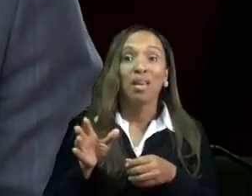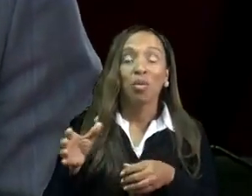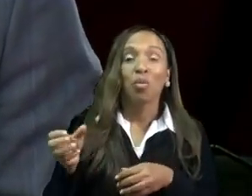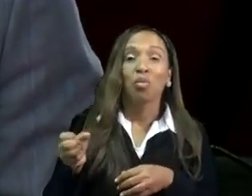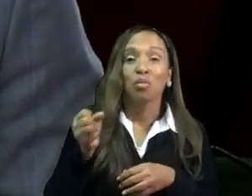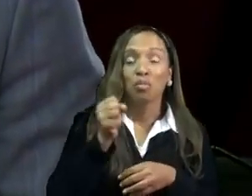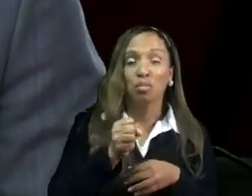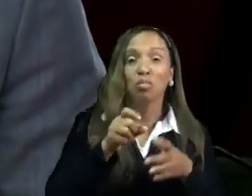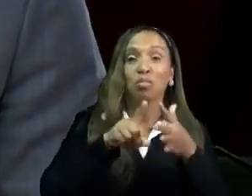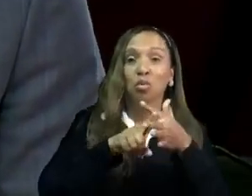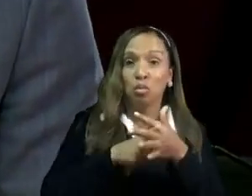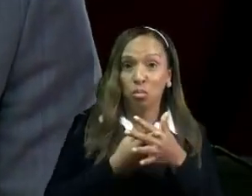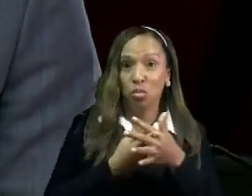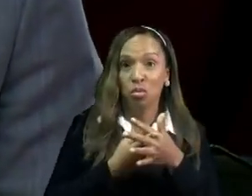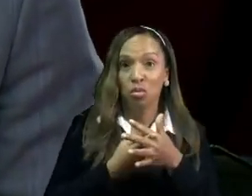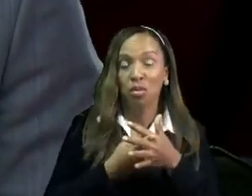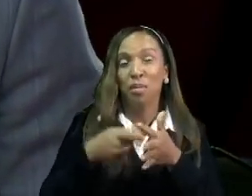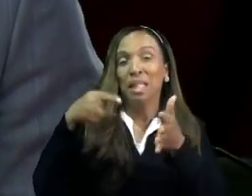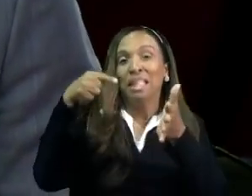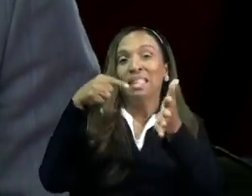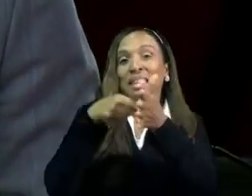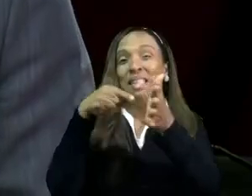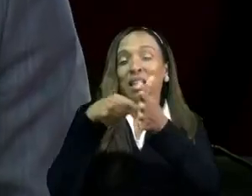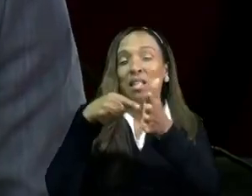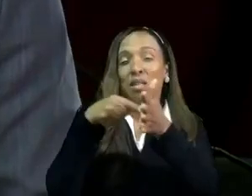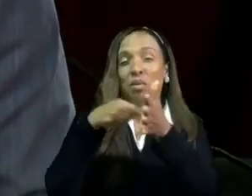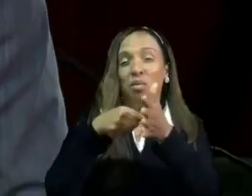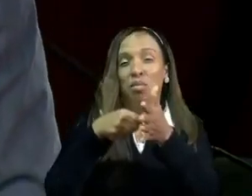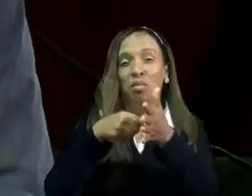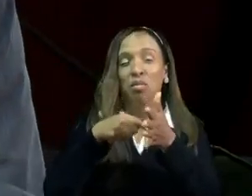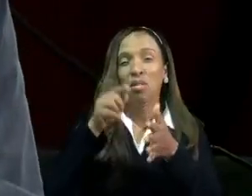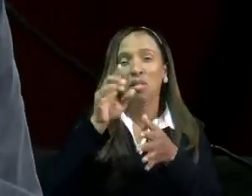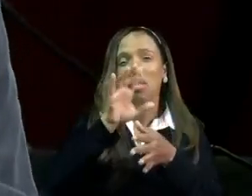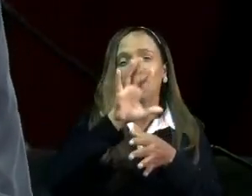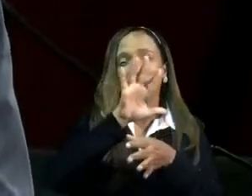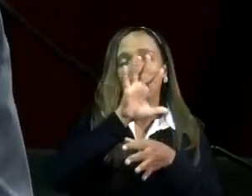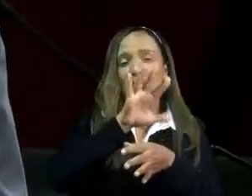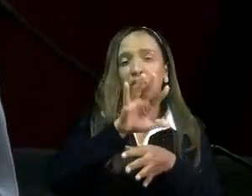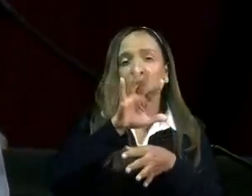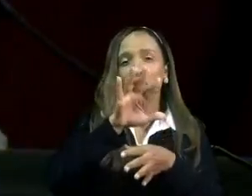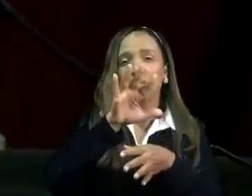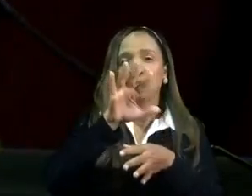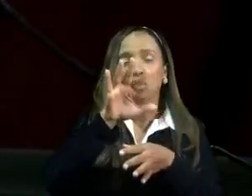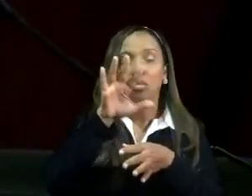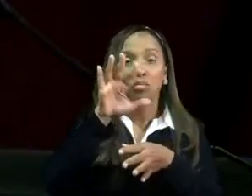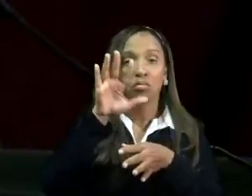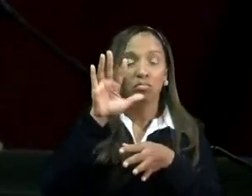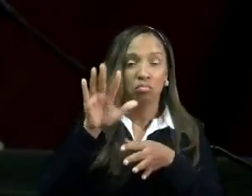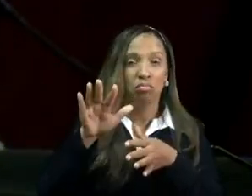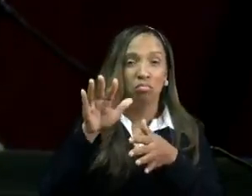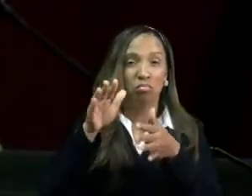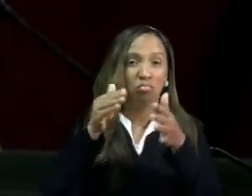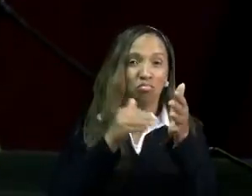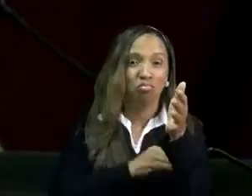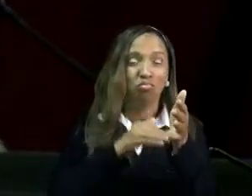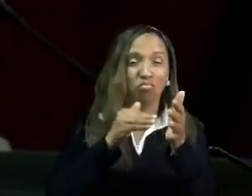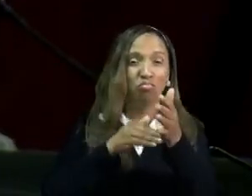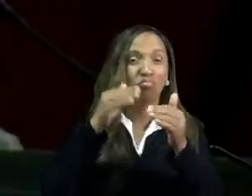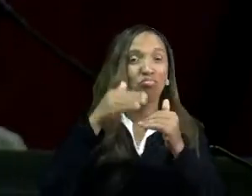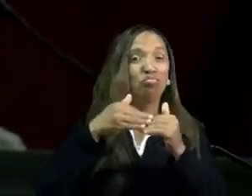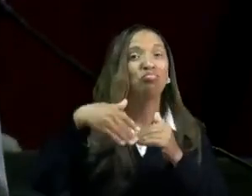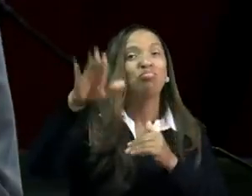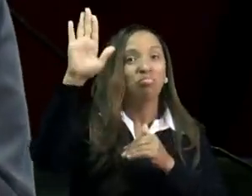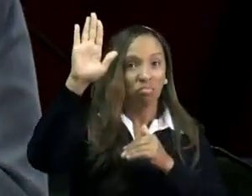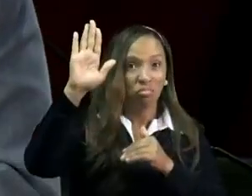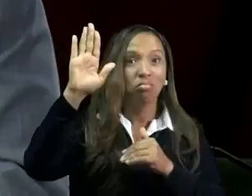con un déficit cuasi fiscal de más de 55.000 millones de pesos, terminó con una deuda de